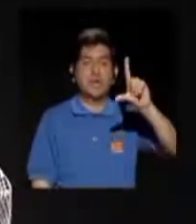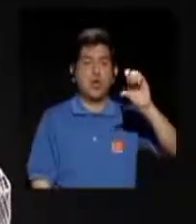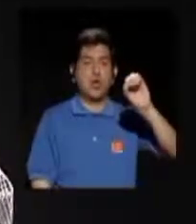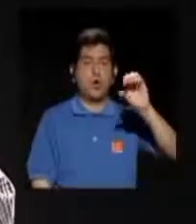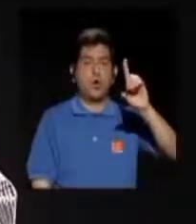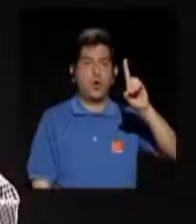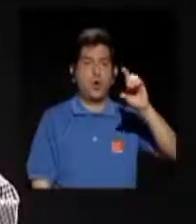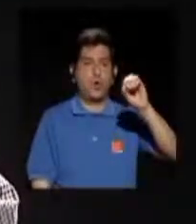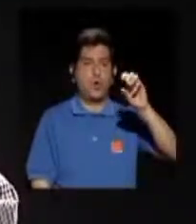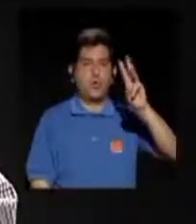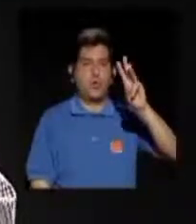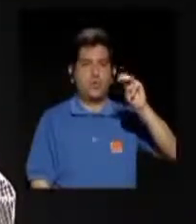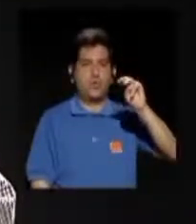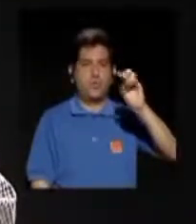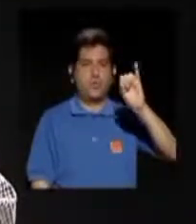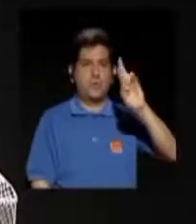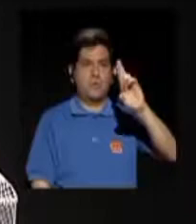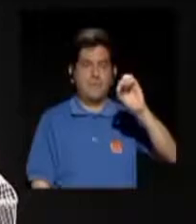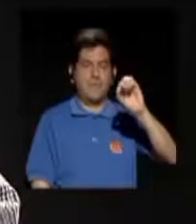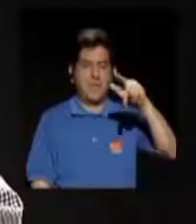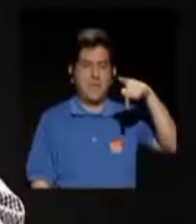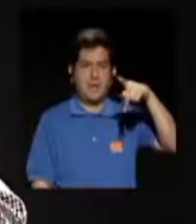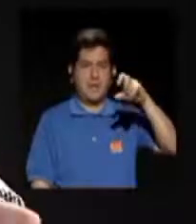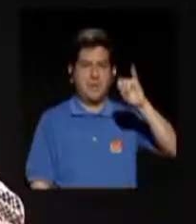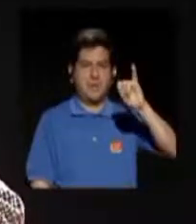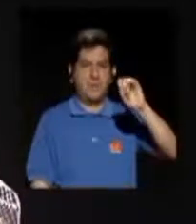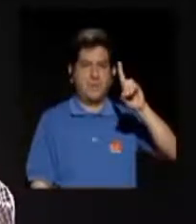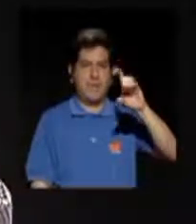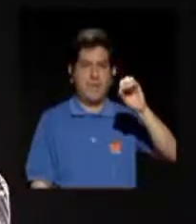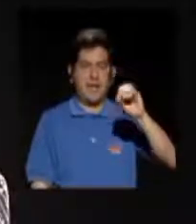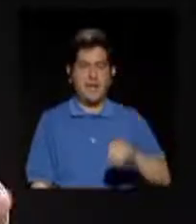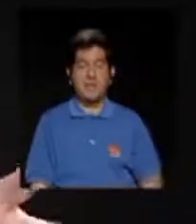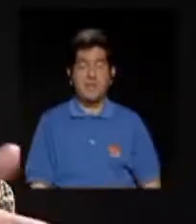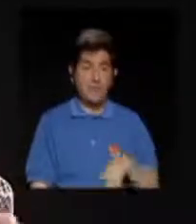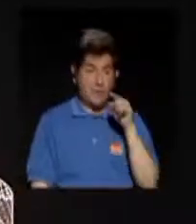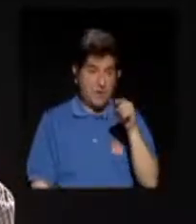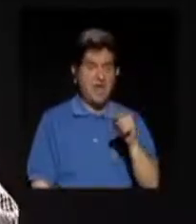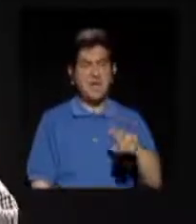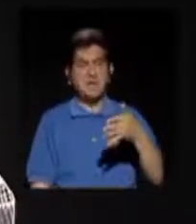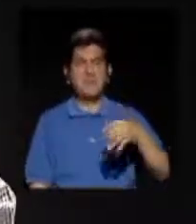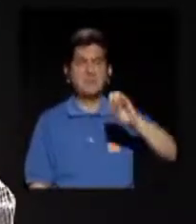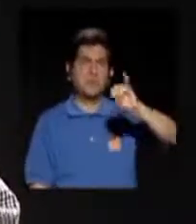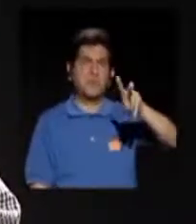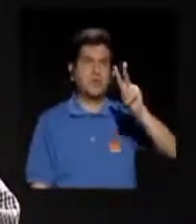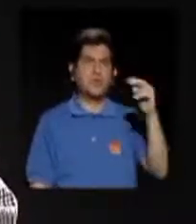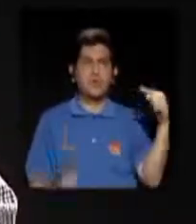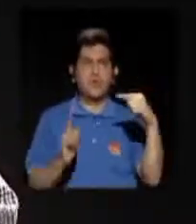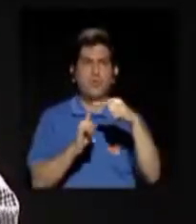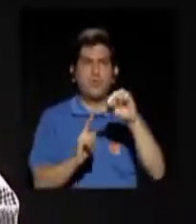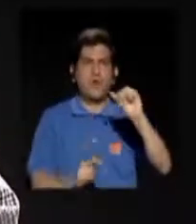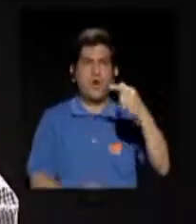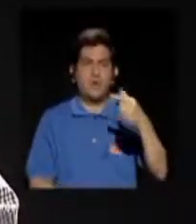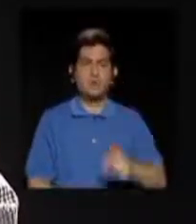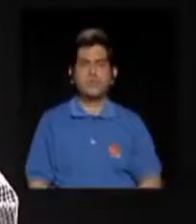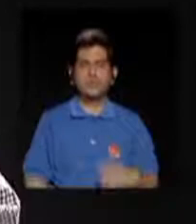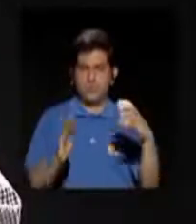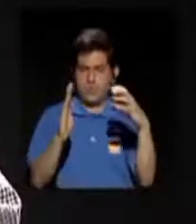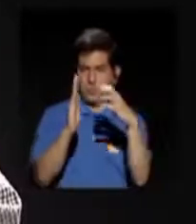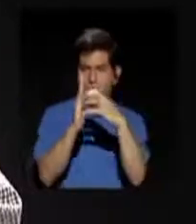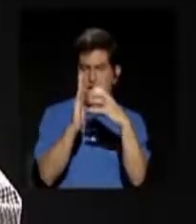¿verdad? Como alguien que publicó justo ahí en el interregno entre junio y agosto un artículo